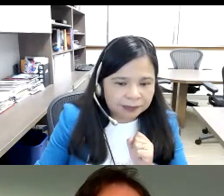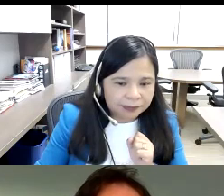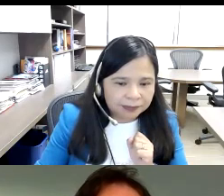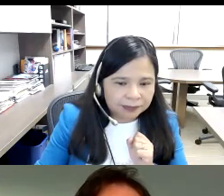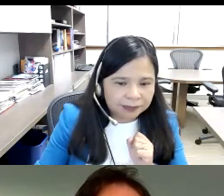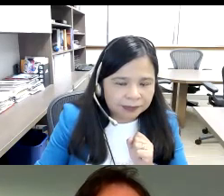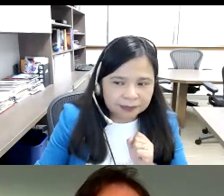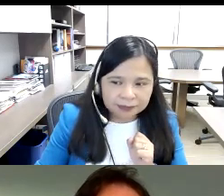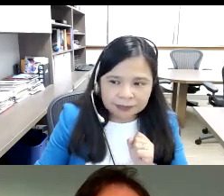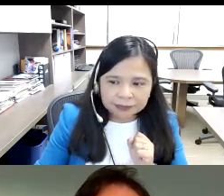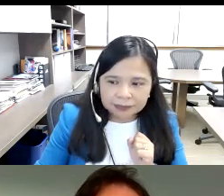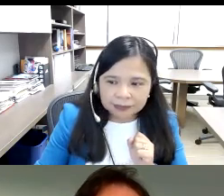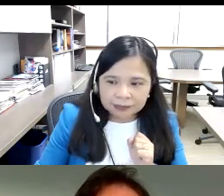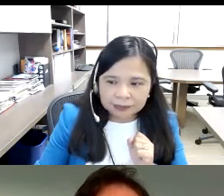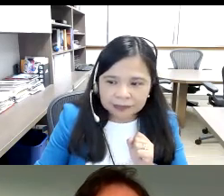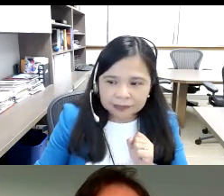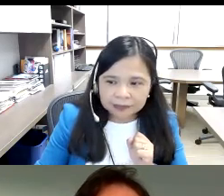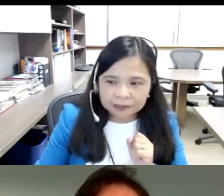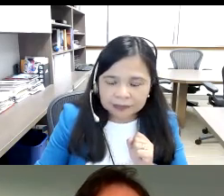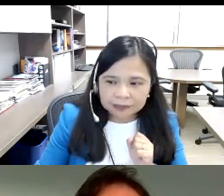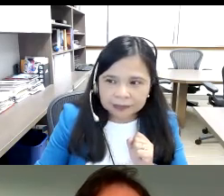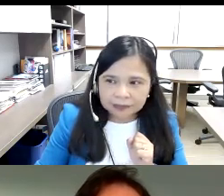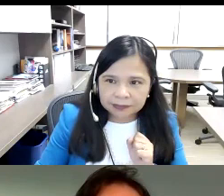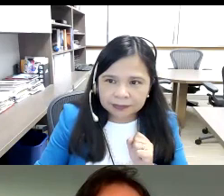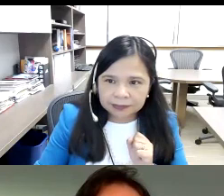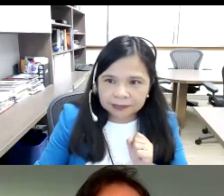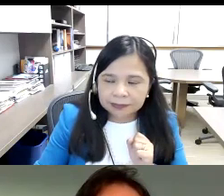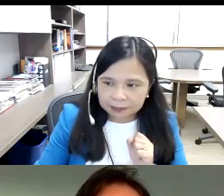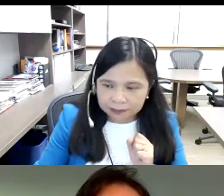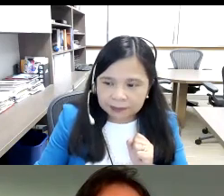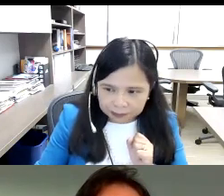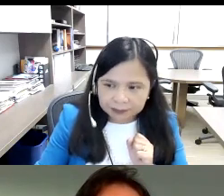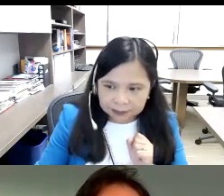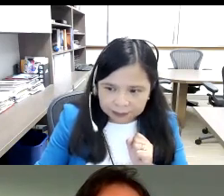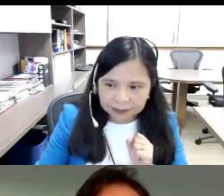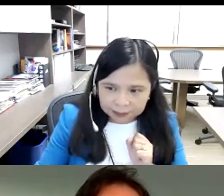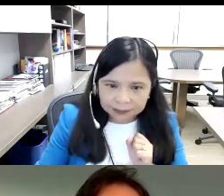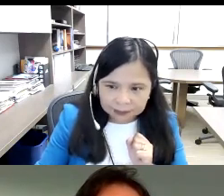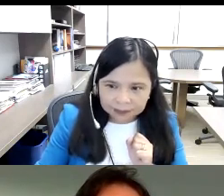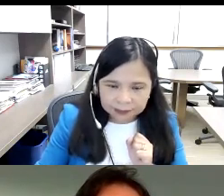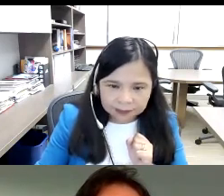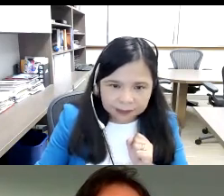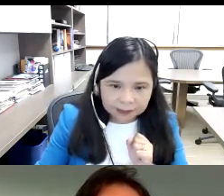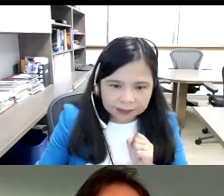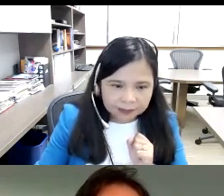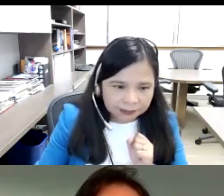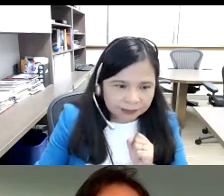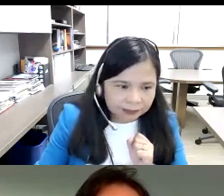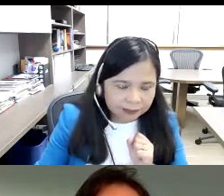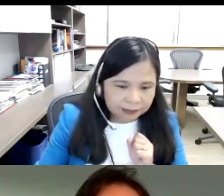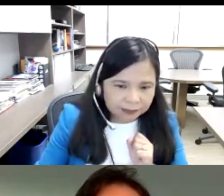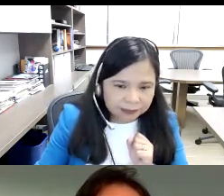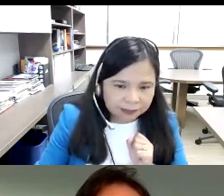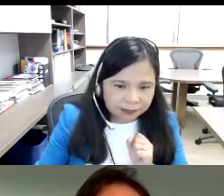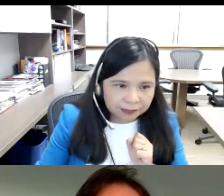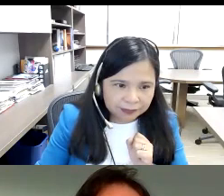la universidad tendría que ser en el caso de aquellas, como comentábamos hace ratito, donde está la carta de recomendación de parte de algún profesor, pero